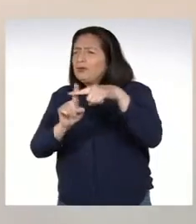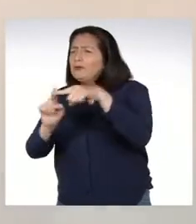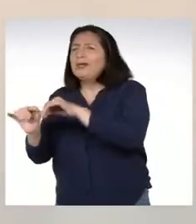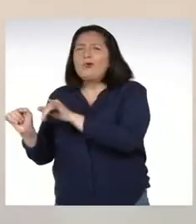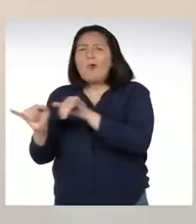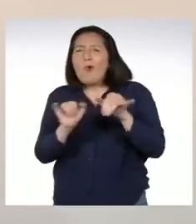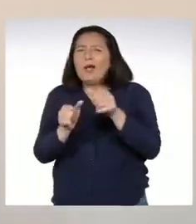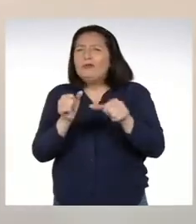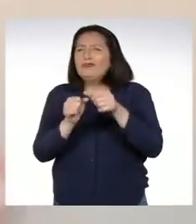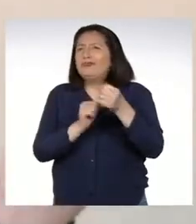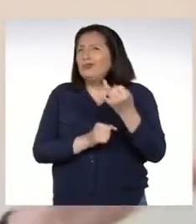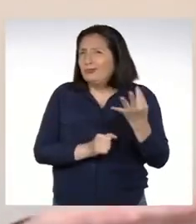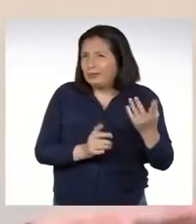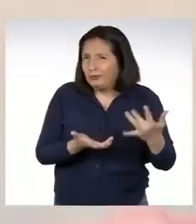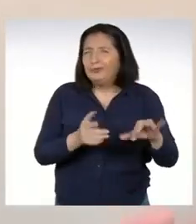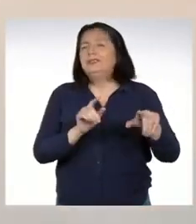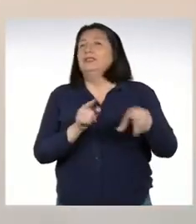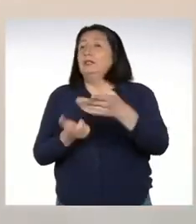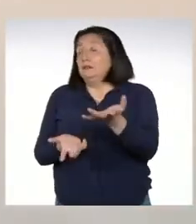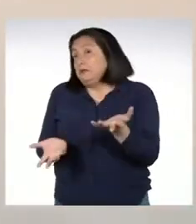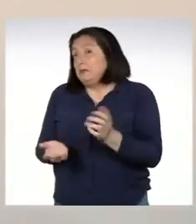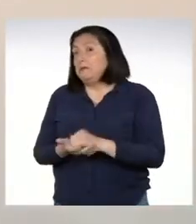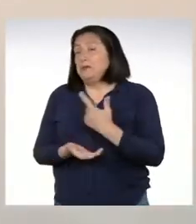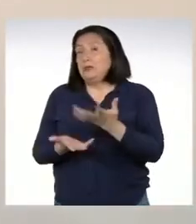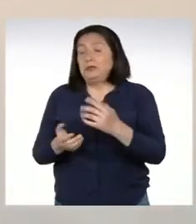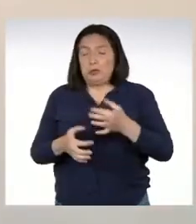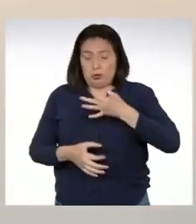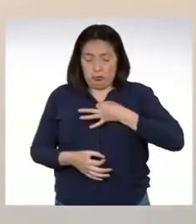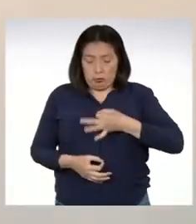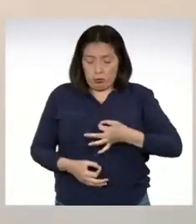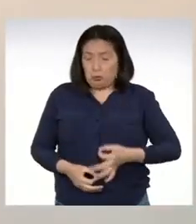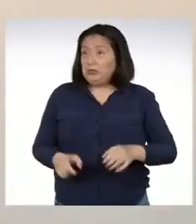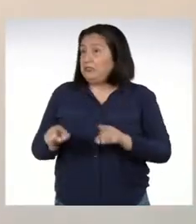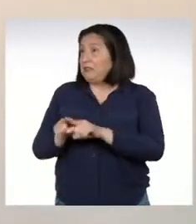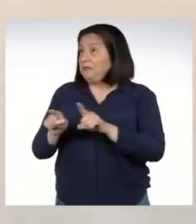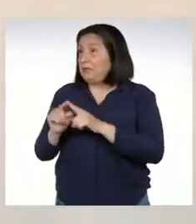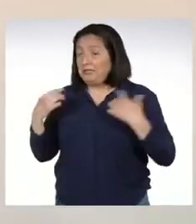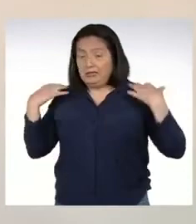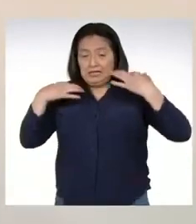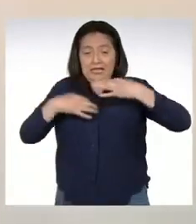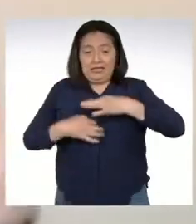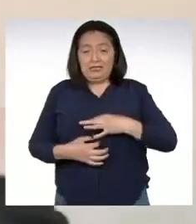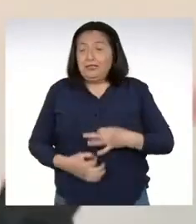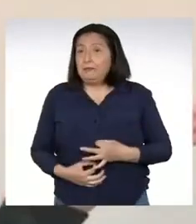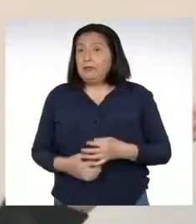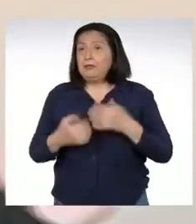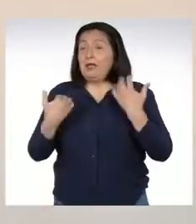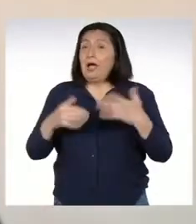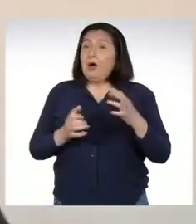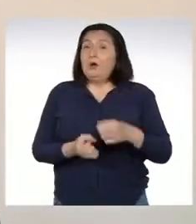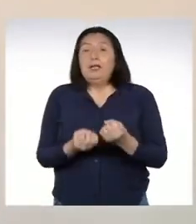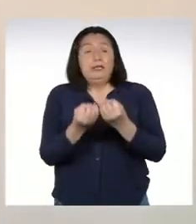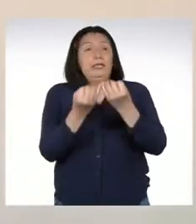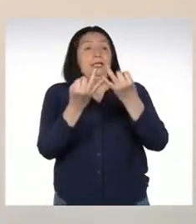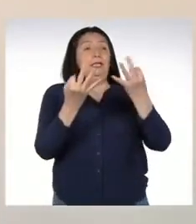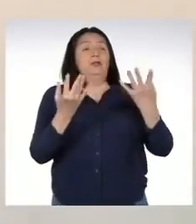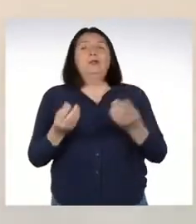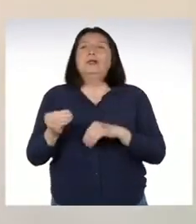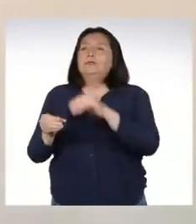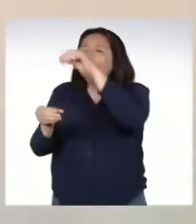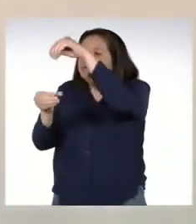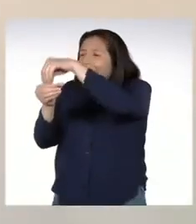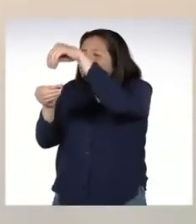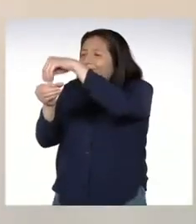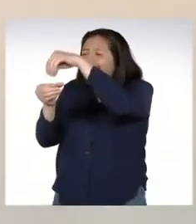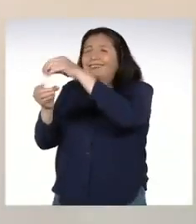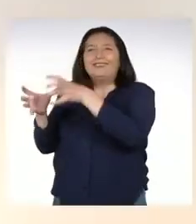una misma cantidad, como en el caso de los botones en las camisas, y al momento de calcular mis ahorros en